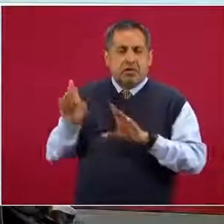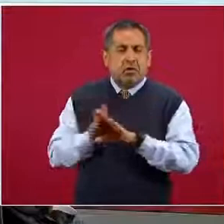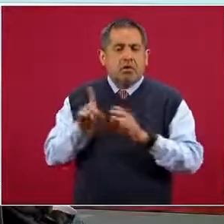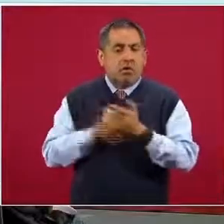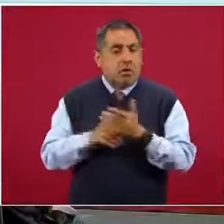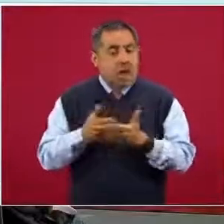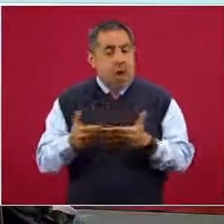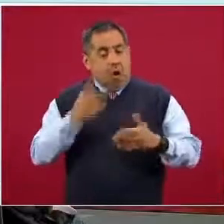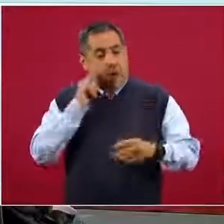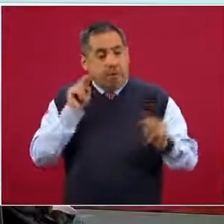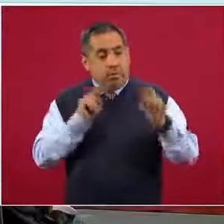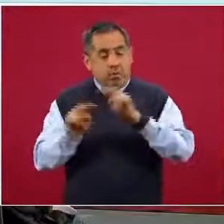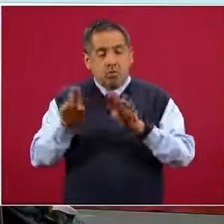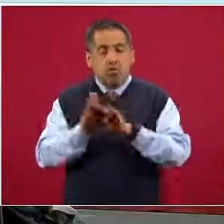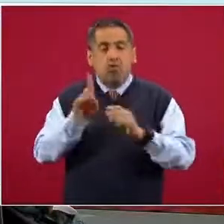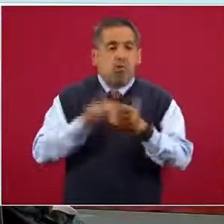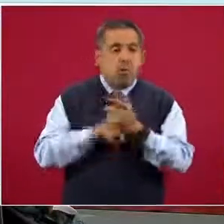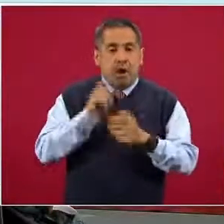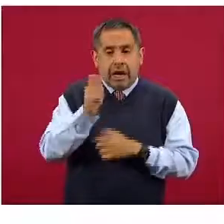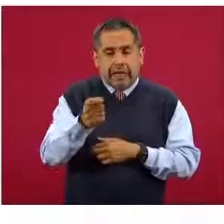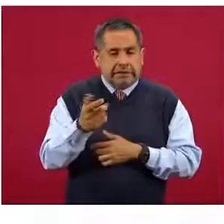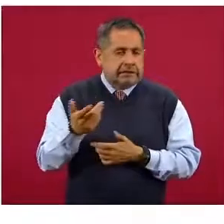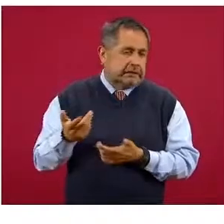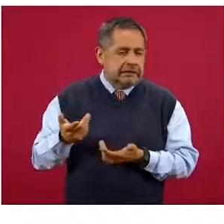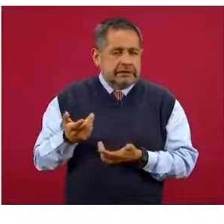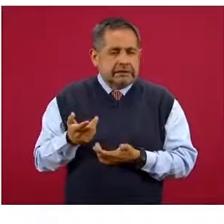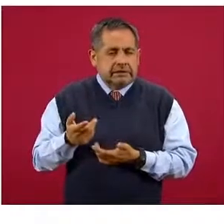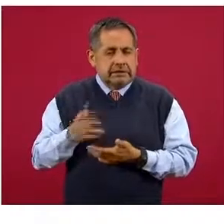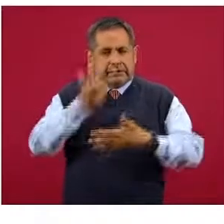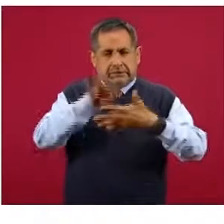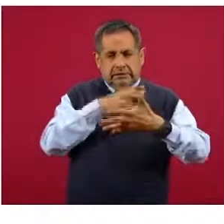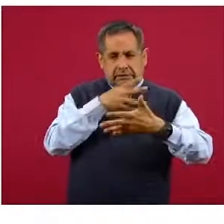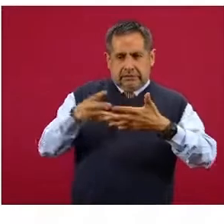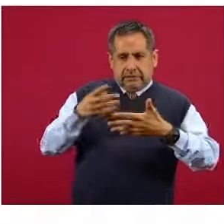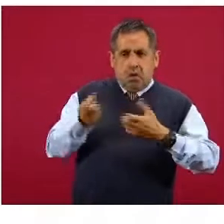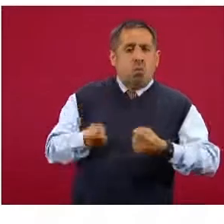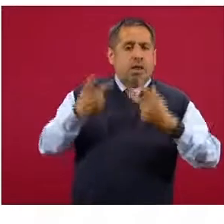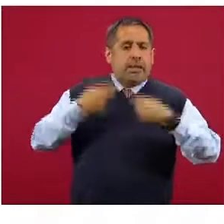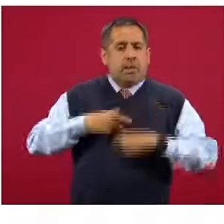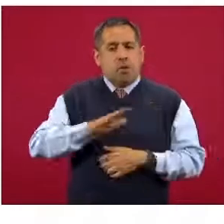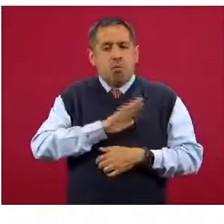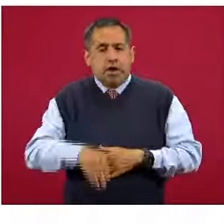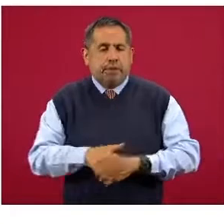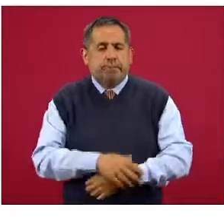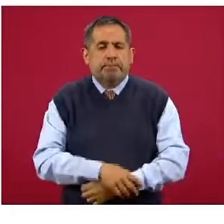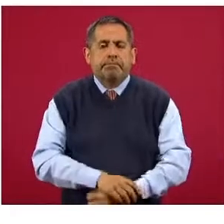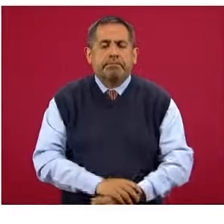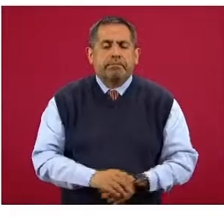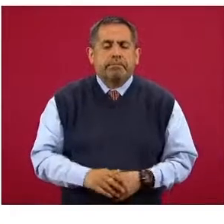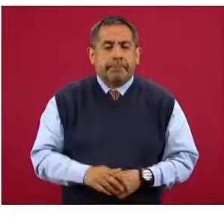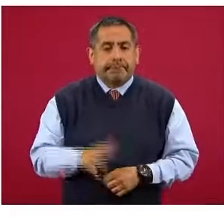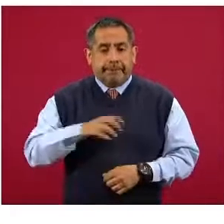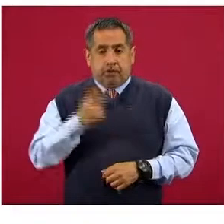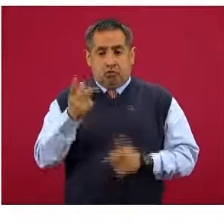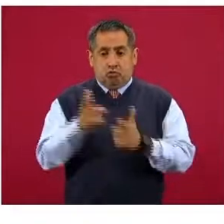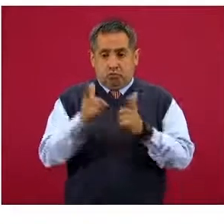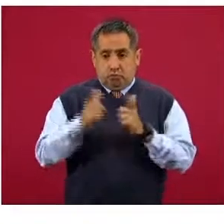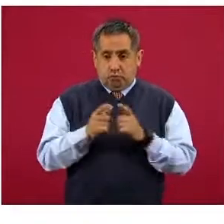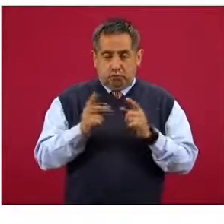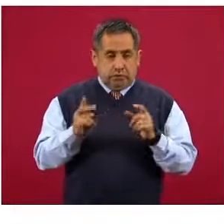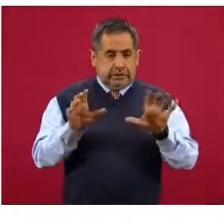pero que ahora se enfoca precisamente en la estadística de las defunciones. Aquí tenemos los dos grupos, tanto